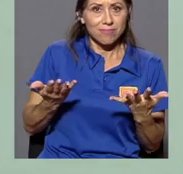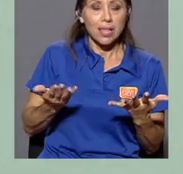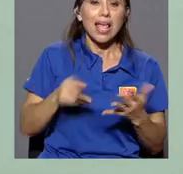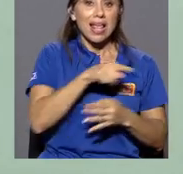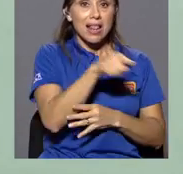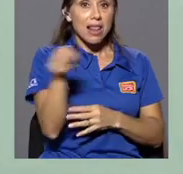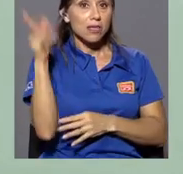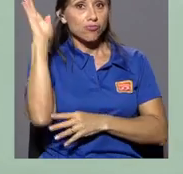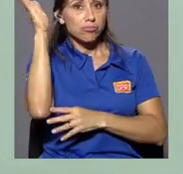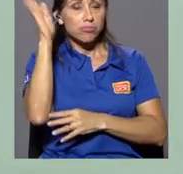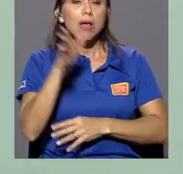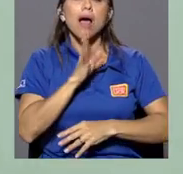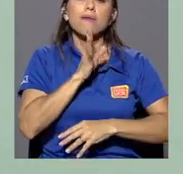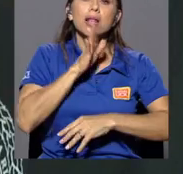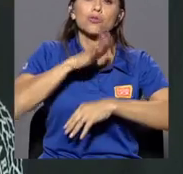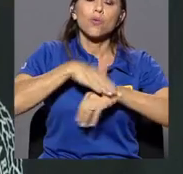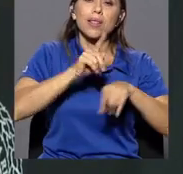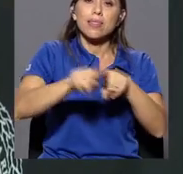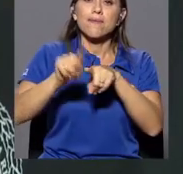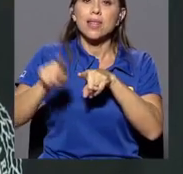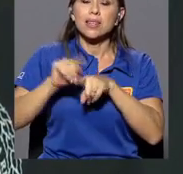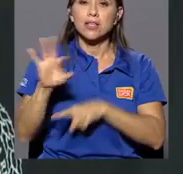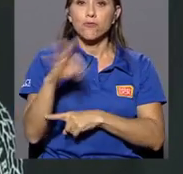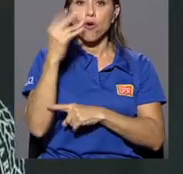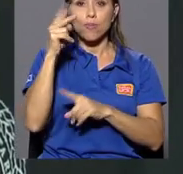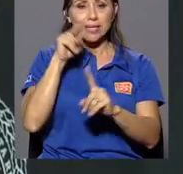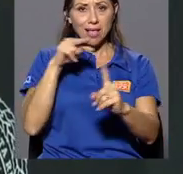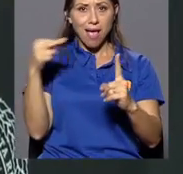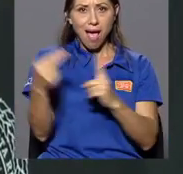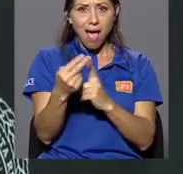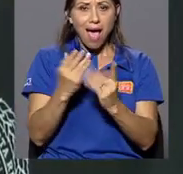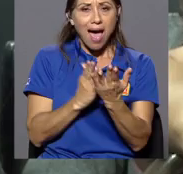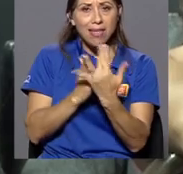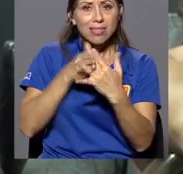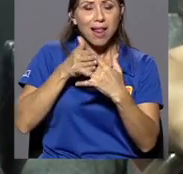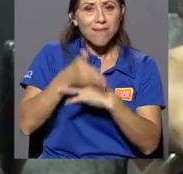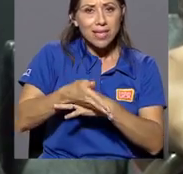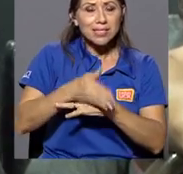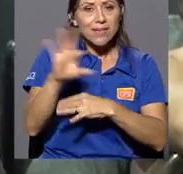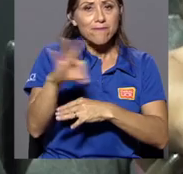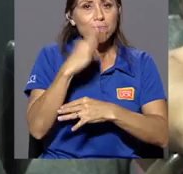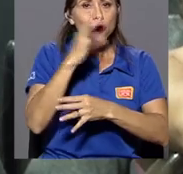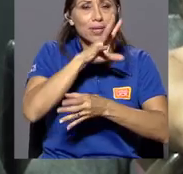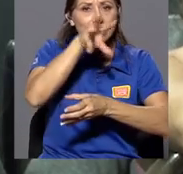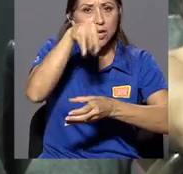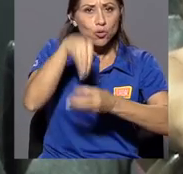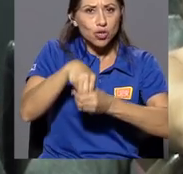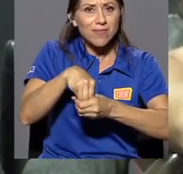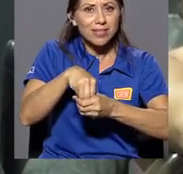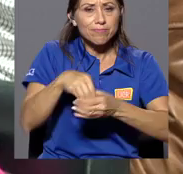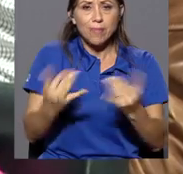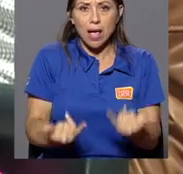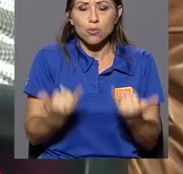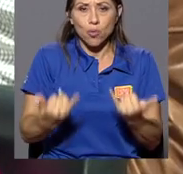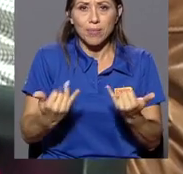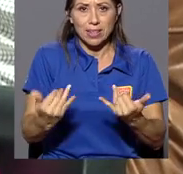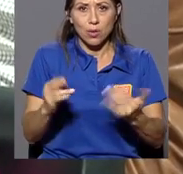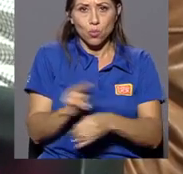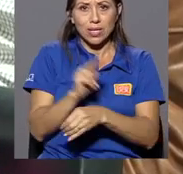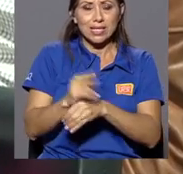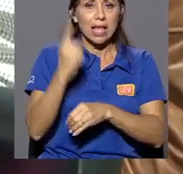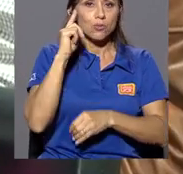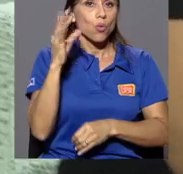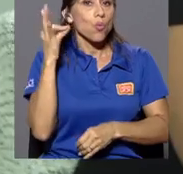platicaron sobre las diferentes formas de abordar este fenómeno mediante plataformas inclusivas, las cuales son actualmente utilizadas por